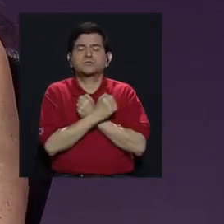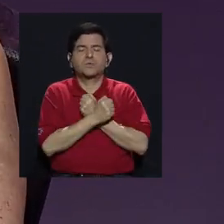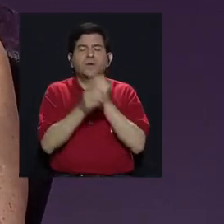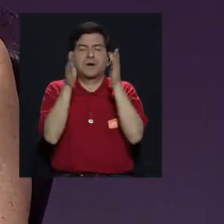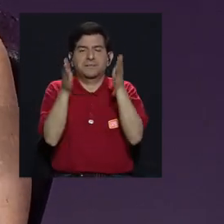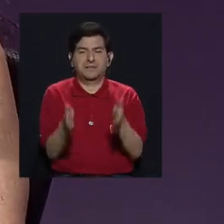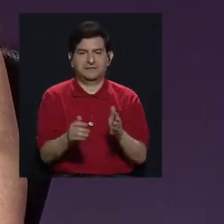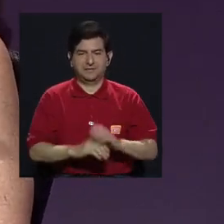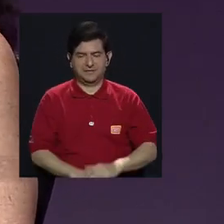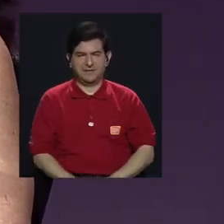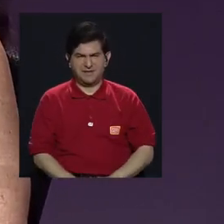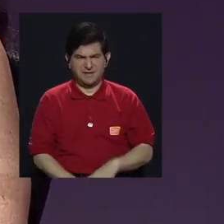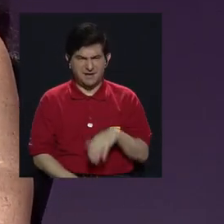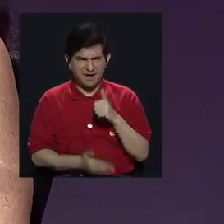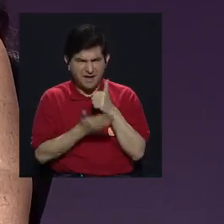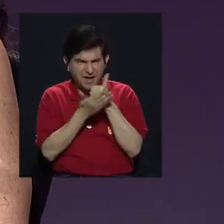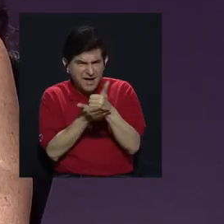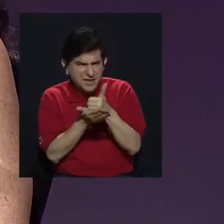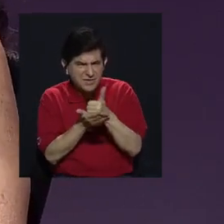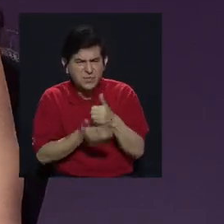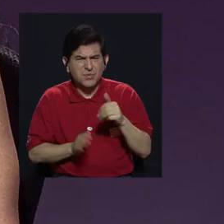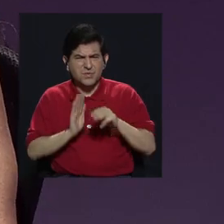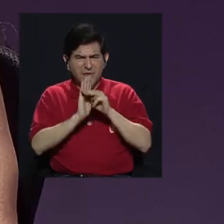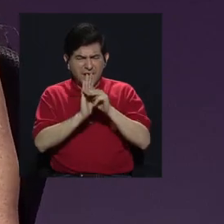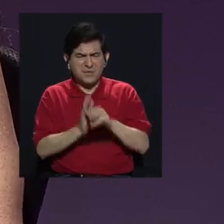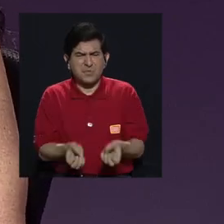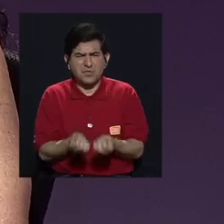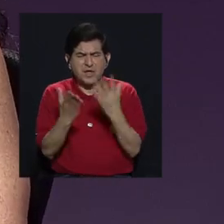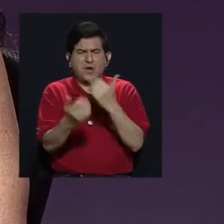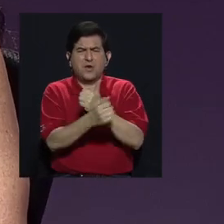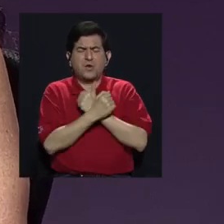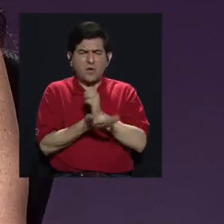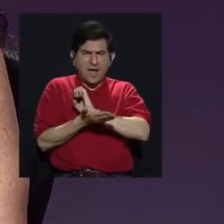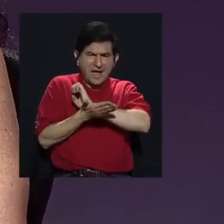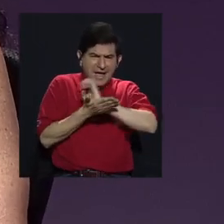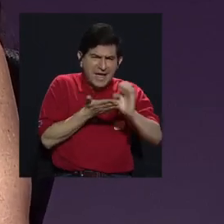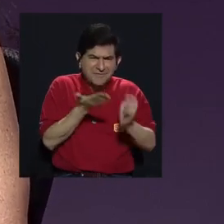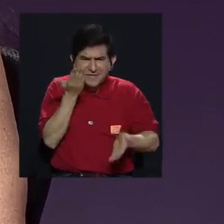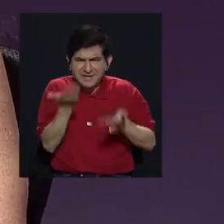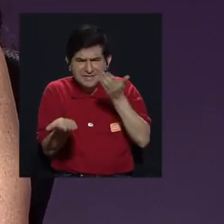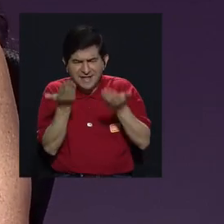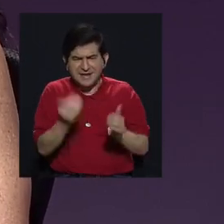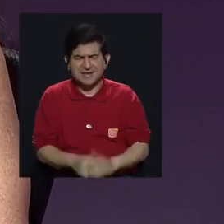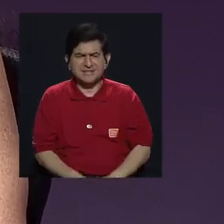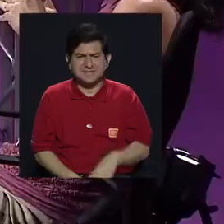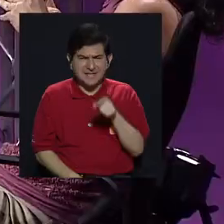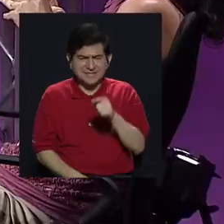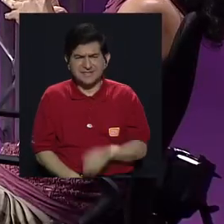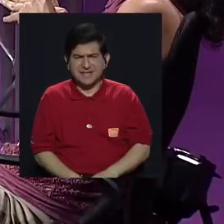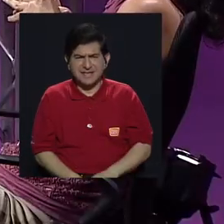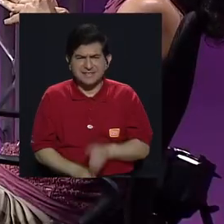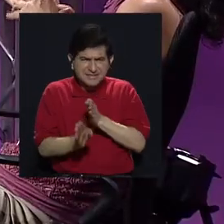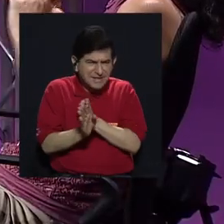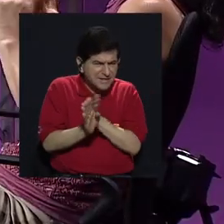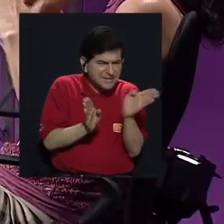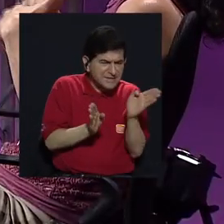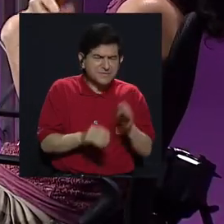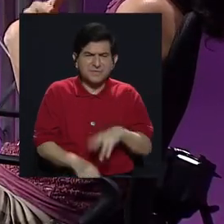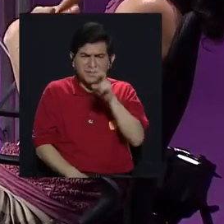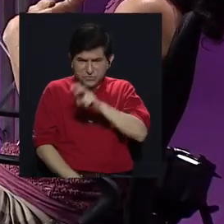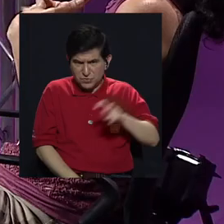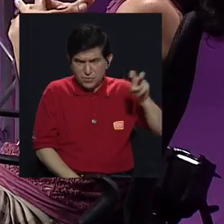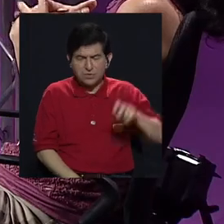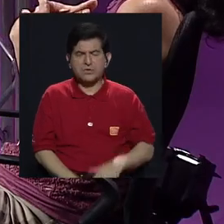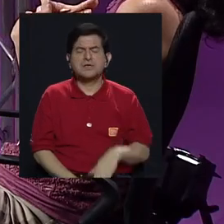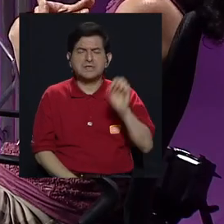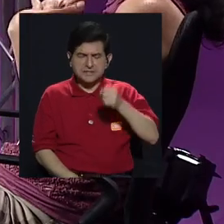amantes. Porque, ¿ayuda este modelo entonces poliamoroso a evitar un poco, entre comillas, la infidelidad? Yo diría que sí, desde la